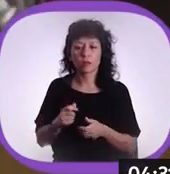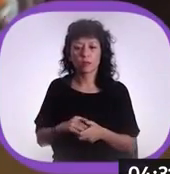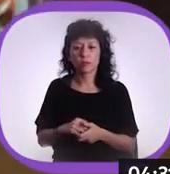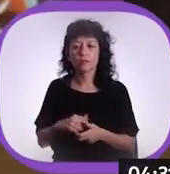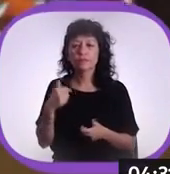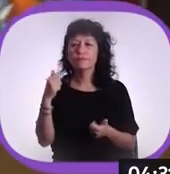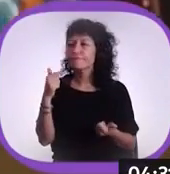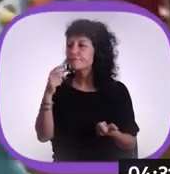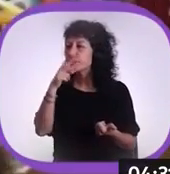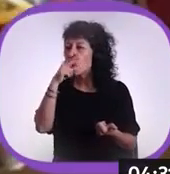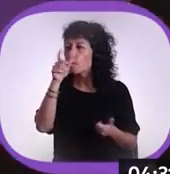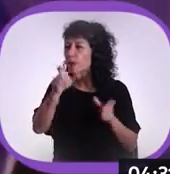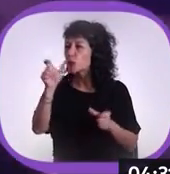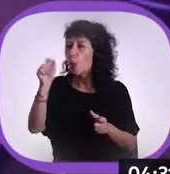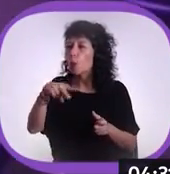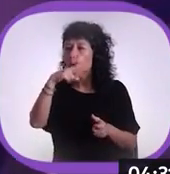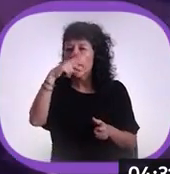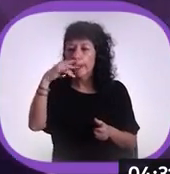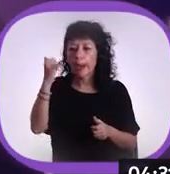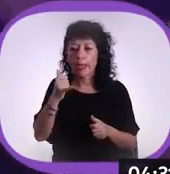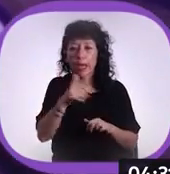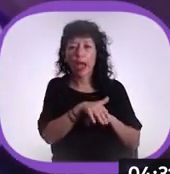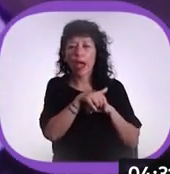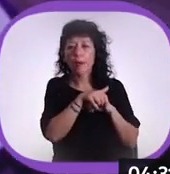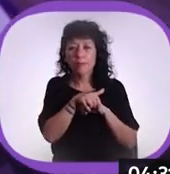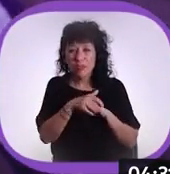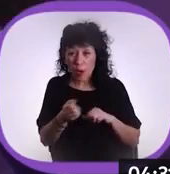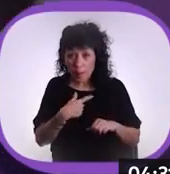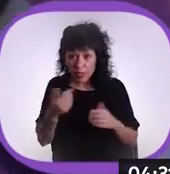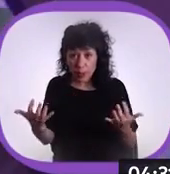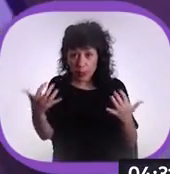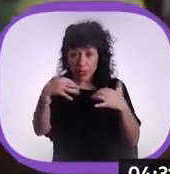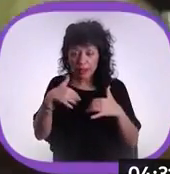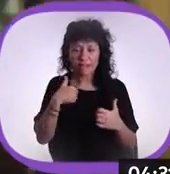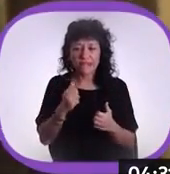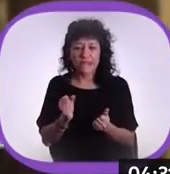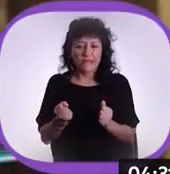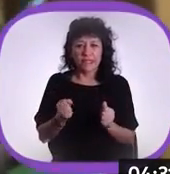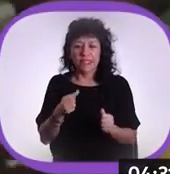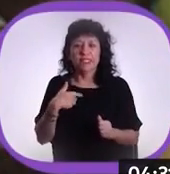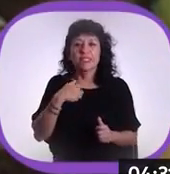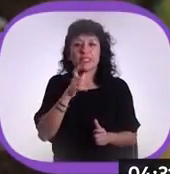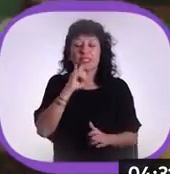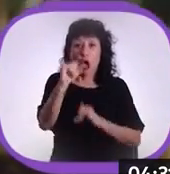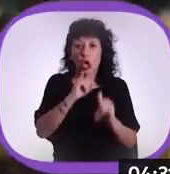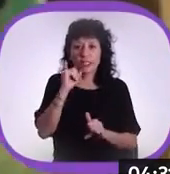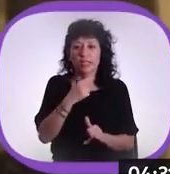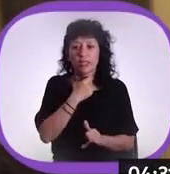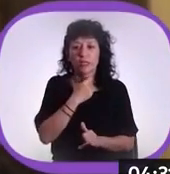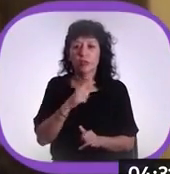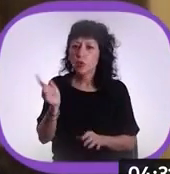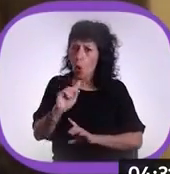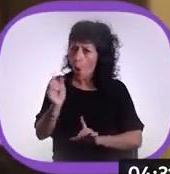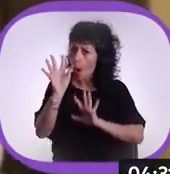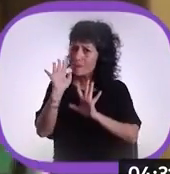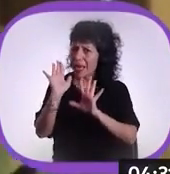de humanos cerca, señor. ¿Mis amigos atravesaron? Estoy ansioso por contarles esto. ¡No! ¿Por qué no dejamos